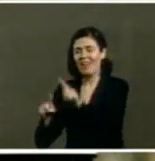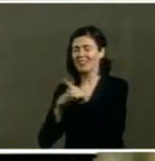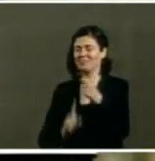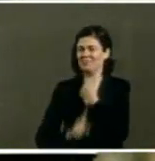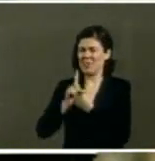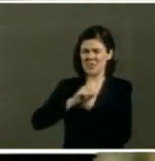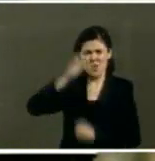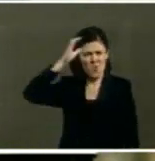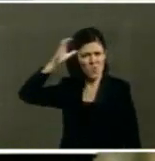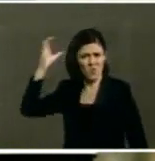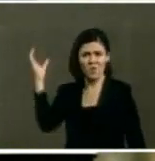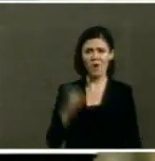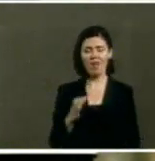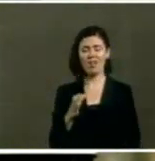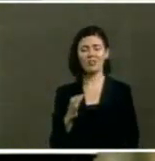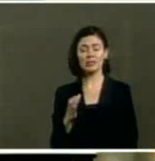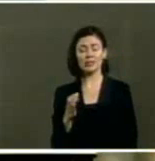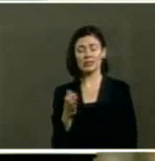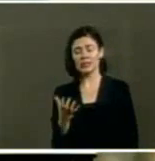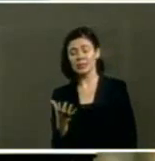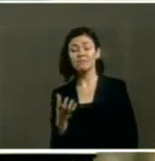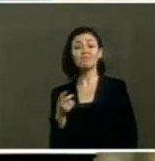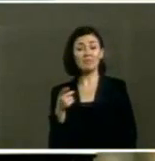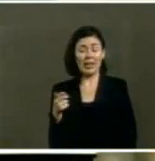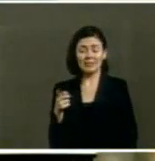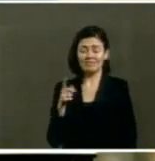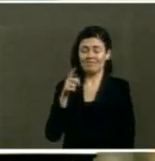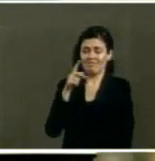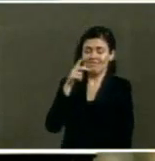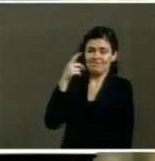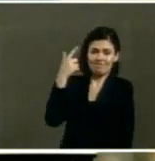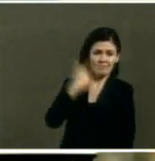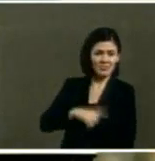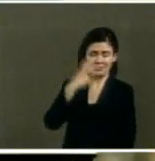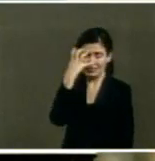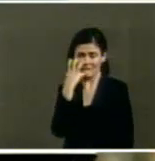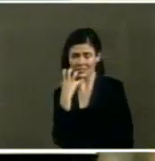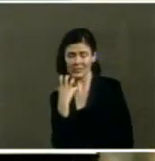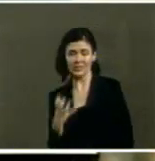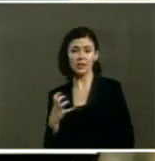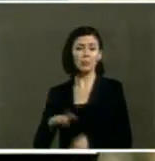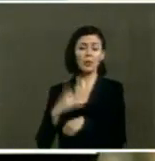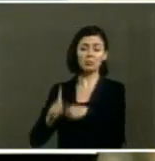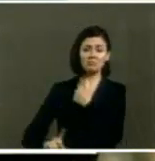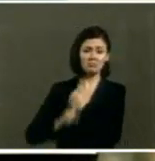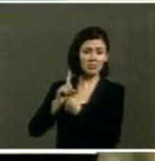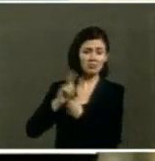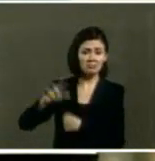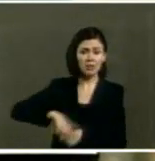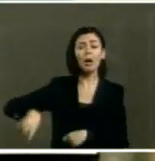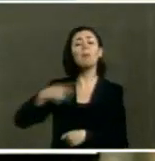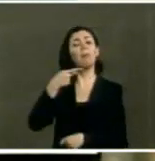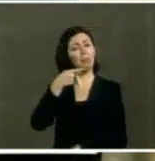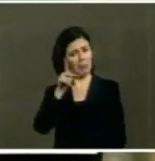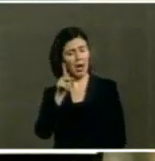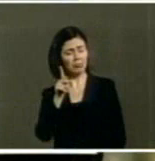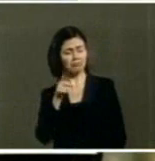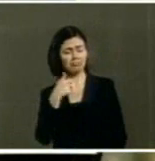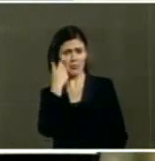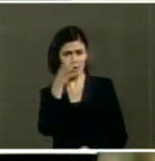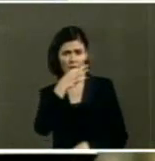criminales. Dentro de lo grave de la tragedia, vale la pena destacar que han sido capturados ya algunos